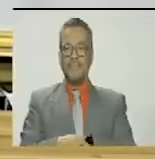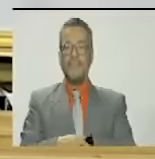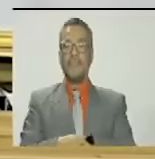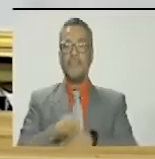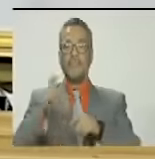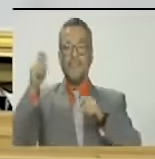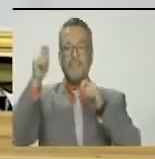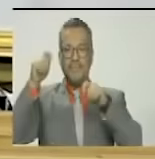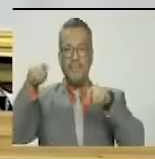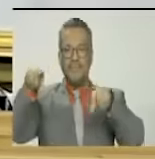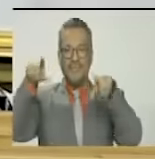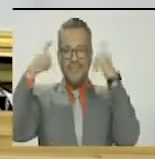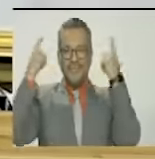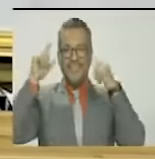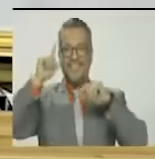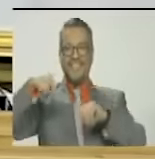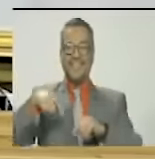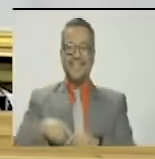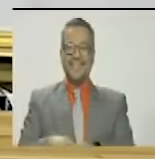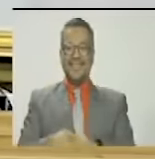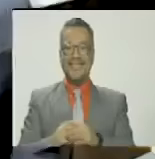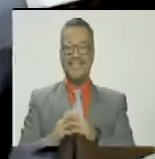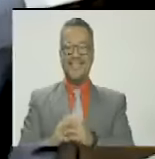Y que vivan los tiburones de La Guaira.